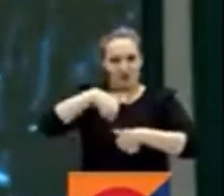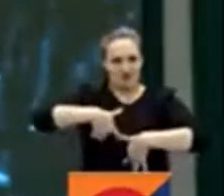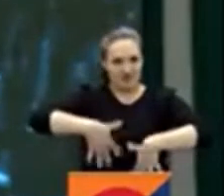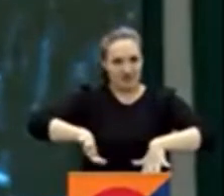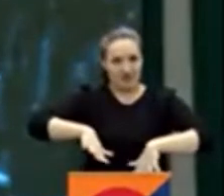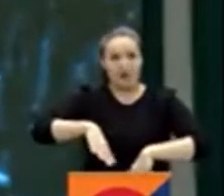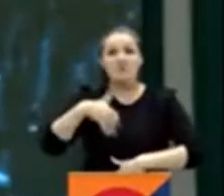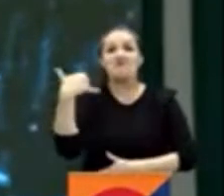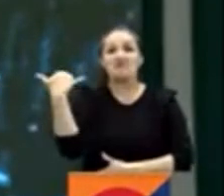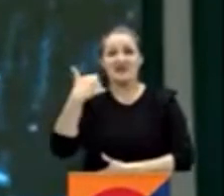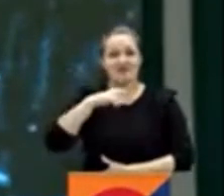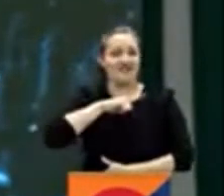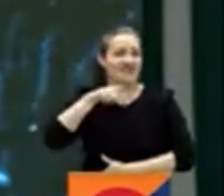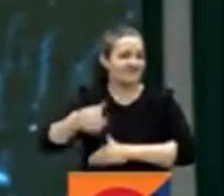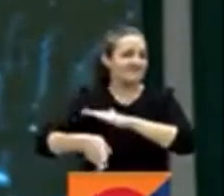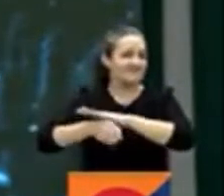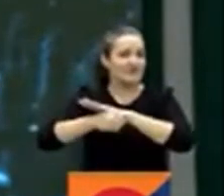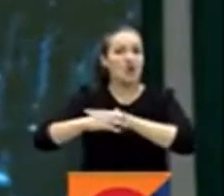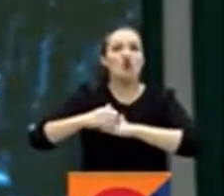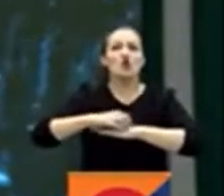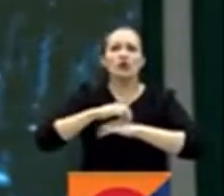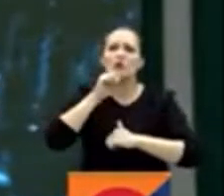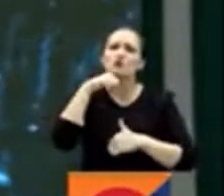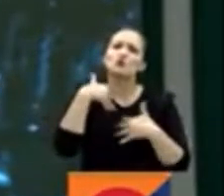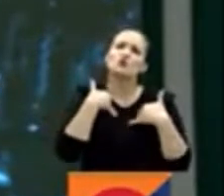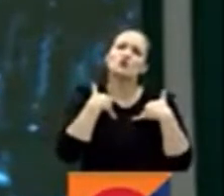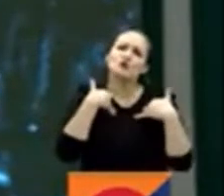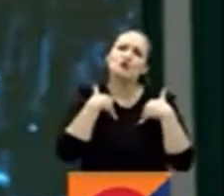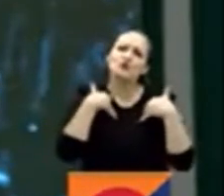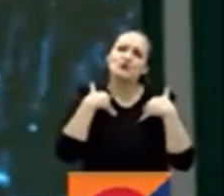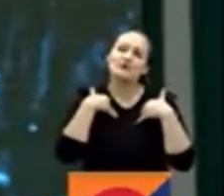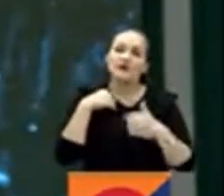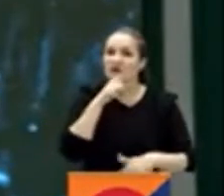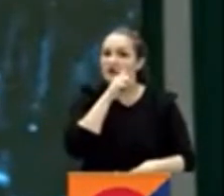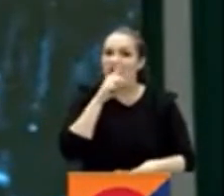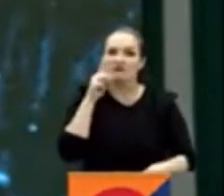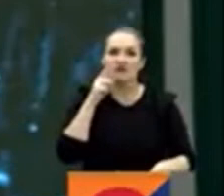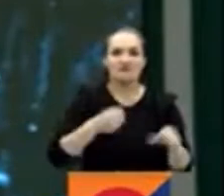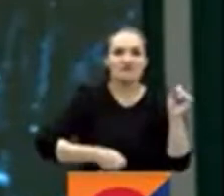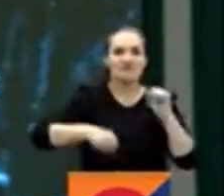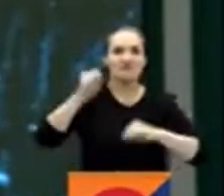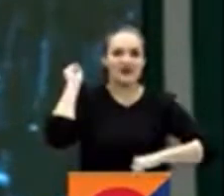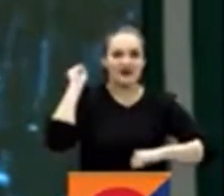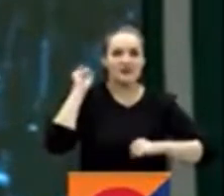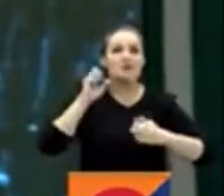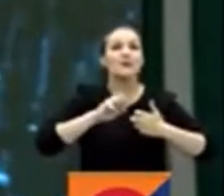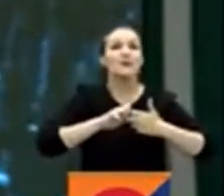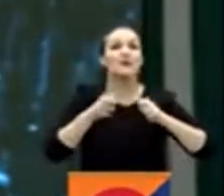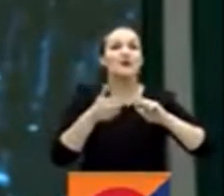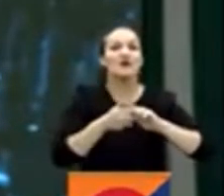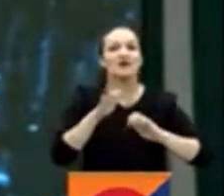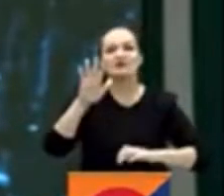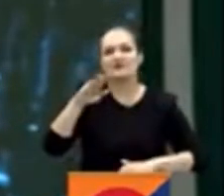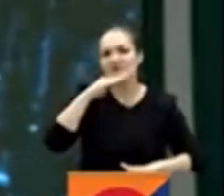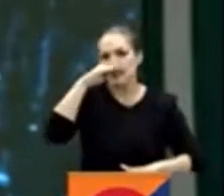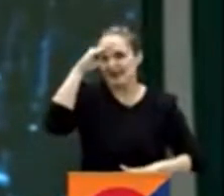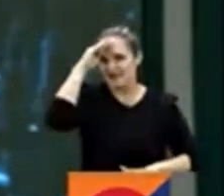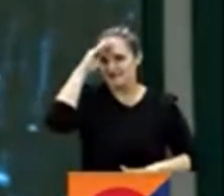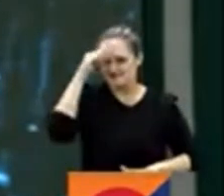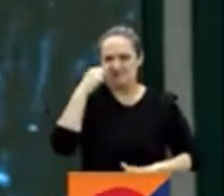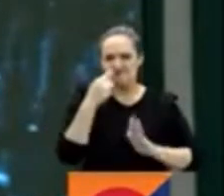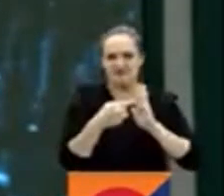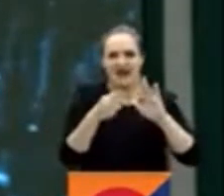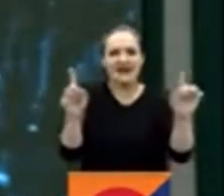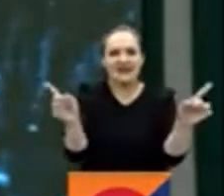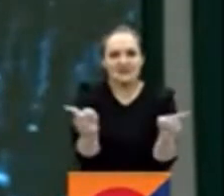Millonarios ratificó el liderato. Tolima sigue sufriendo, Junior volvió a ganar en casa y hay problemas en Independiente Medellín. Atentos al